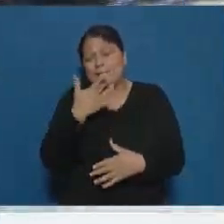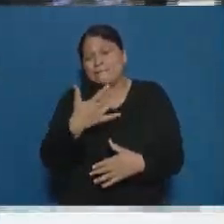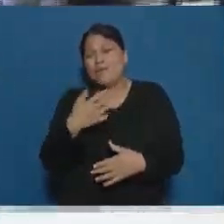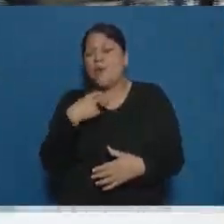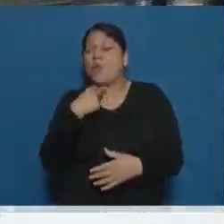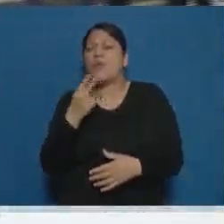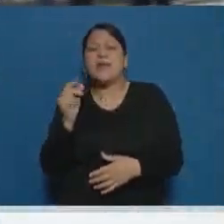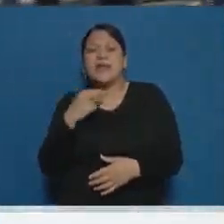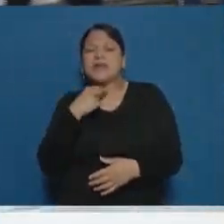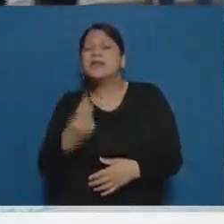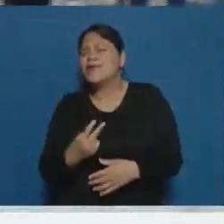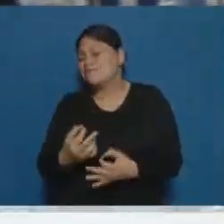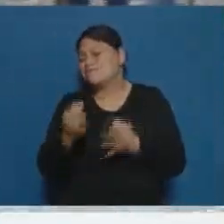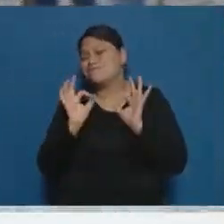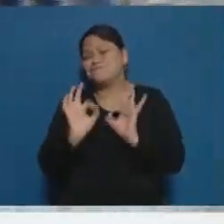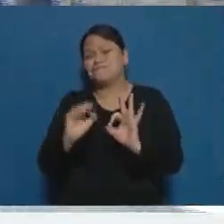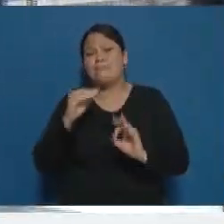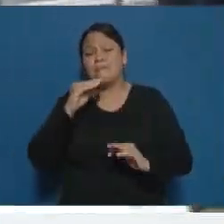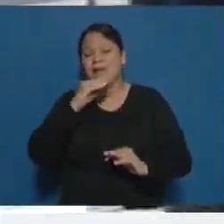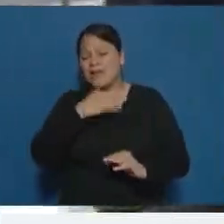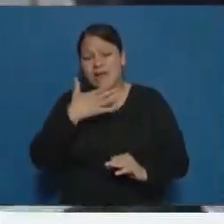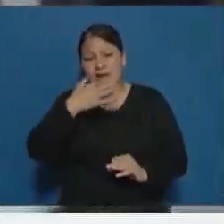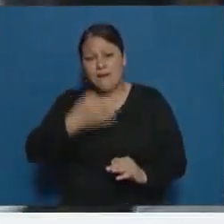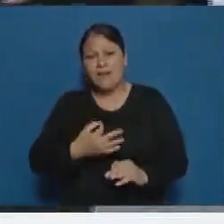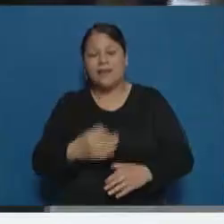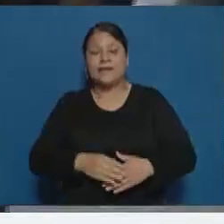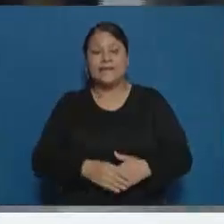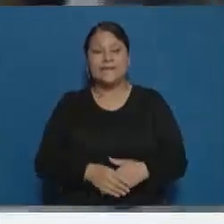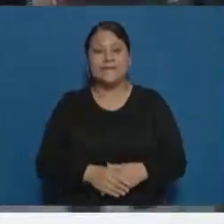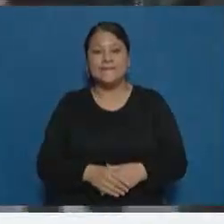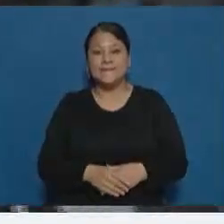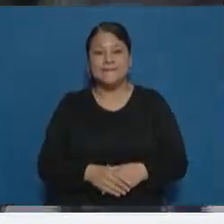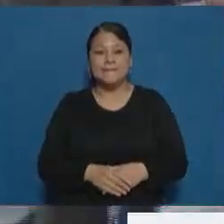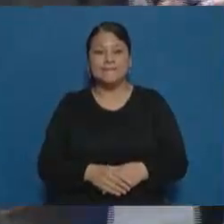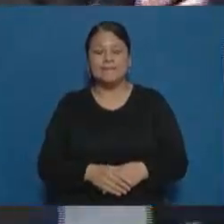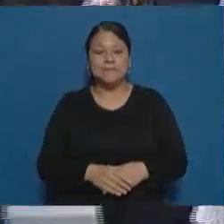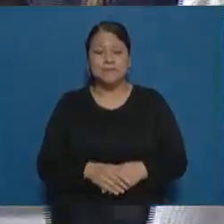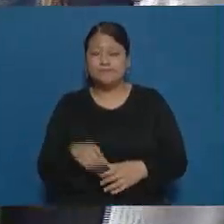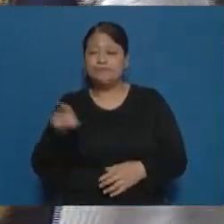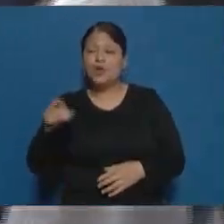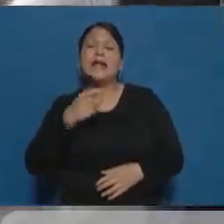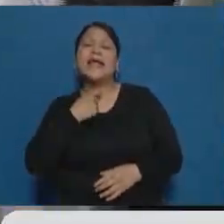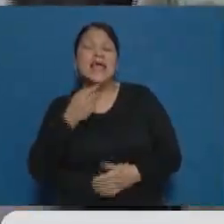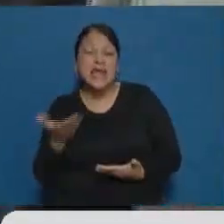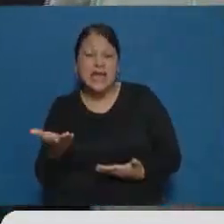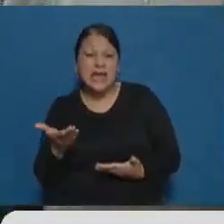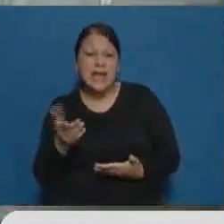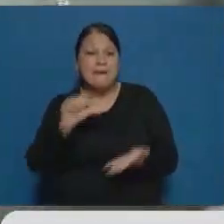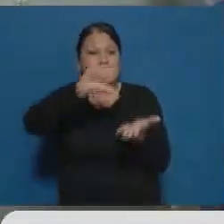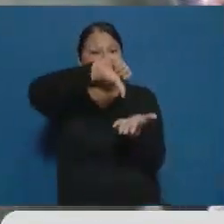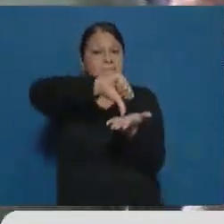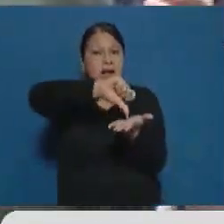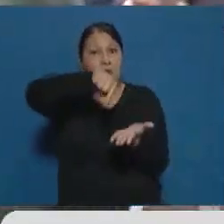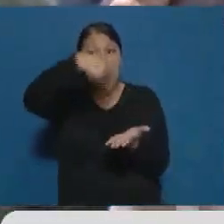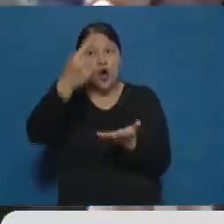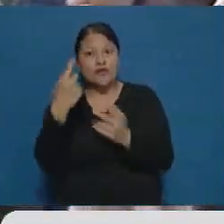hijo 10 puntos. La verdad que... Recordanos, su intención era irse a vivir a otro lado, en